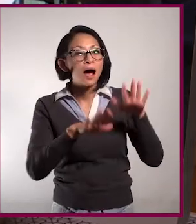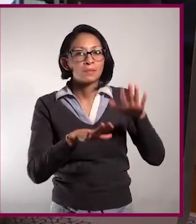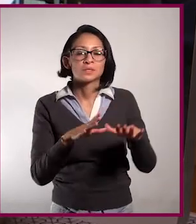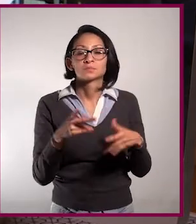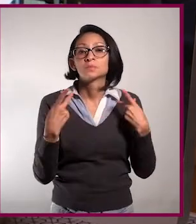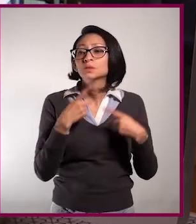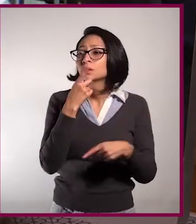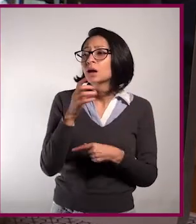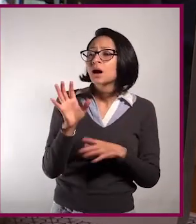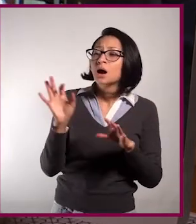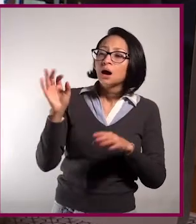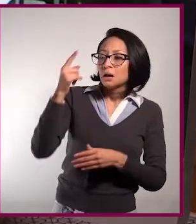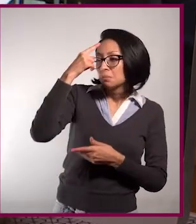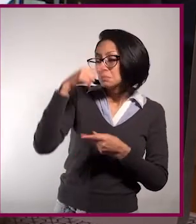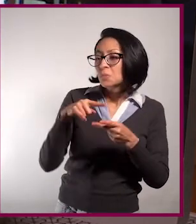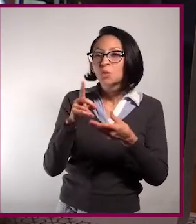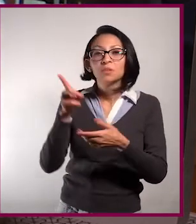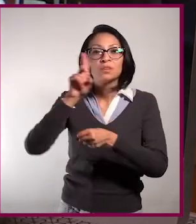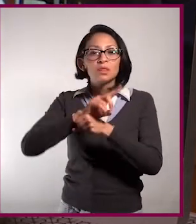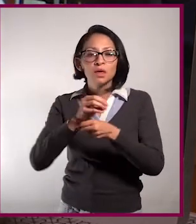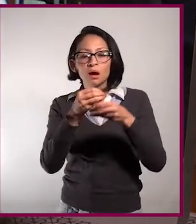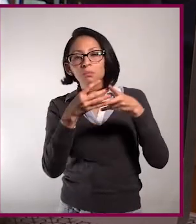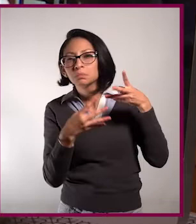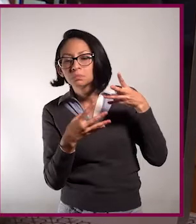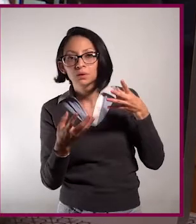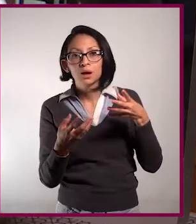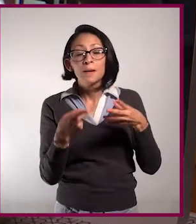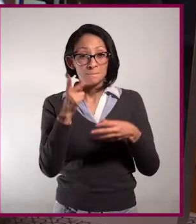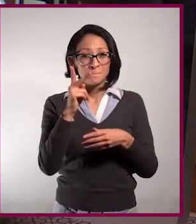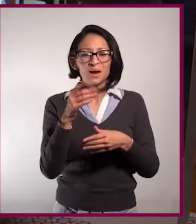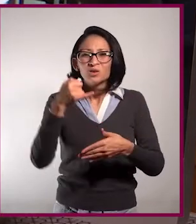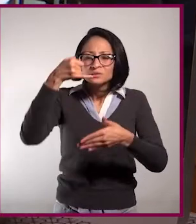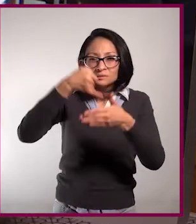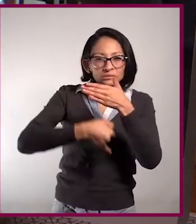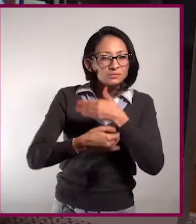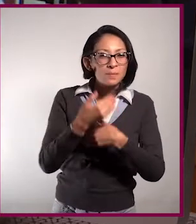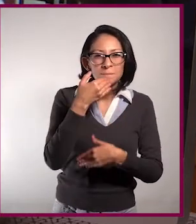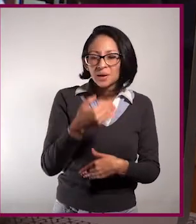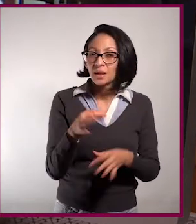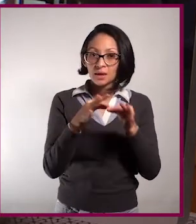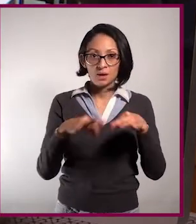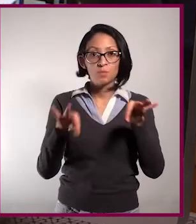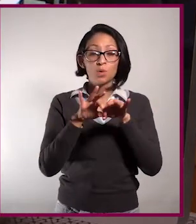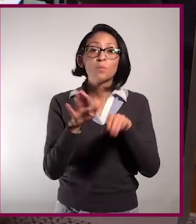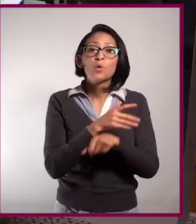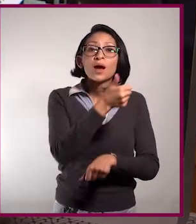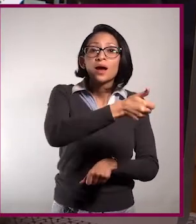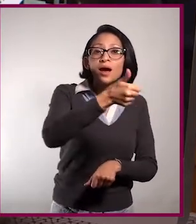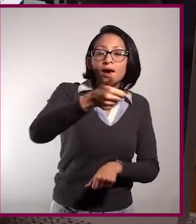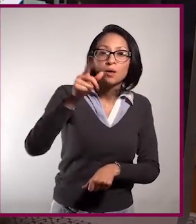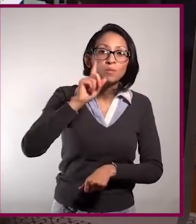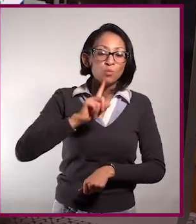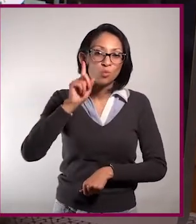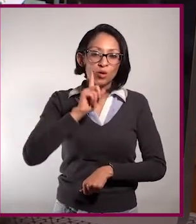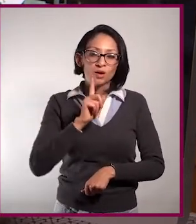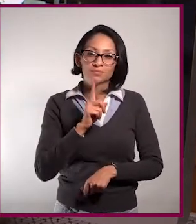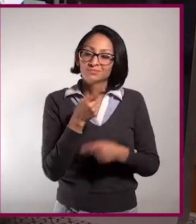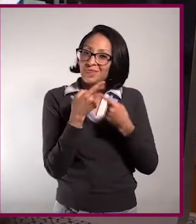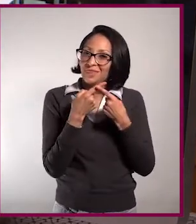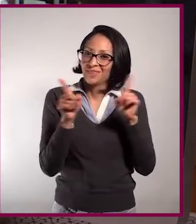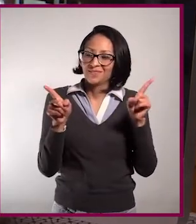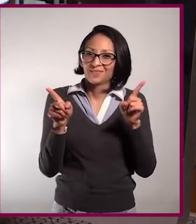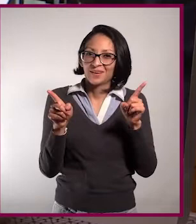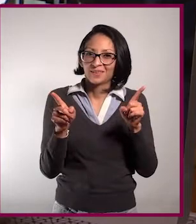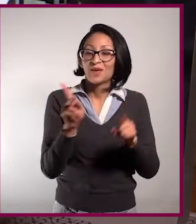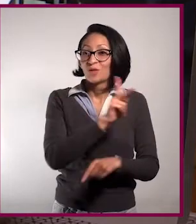nos han dicho que dura tantos días, pero es muy importante porque cada mujer tiene un ciclo único. Entonces, no hay manera de saber cómo